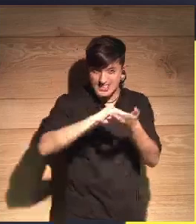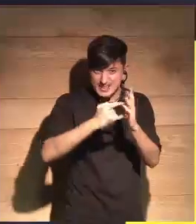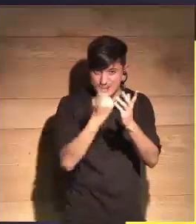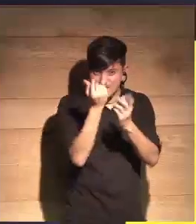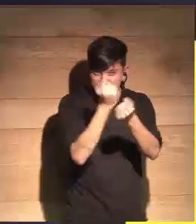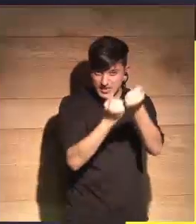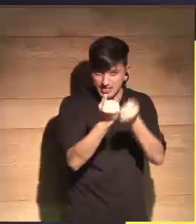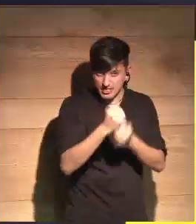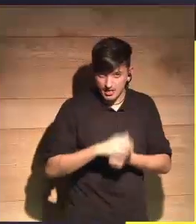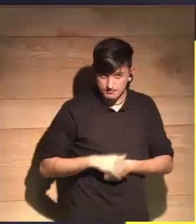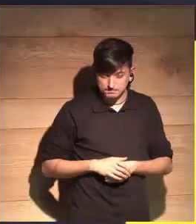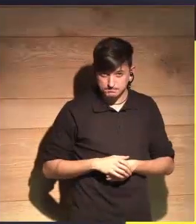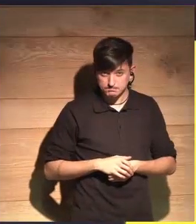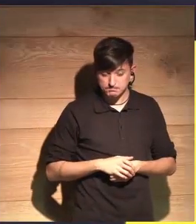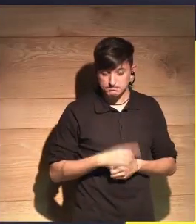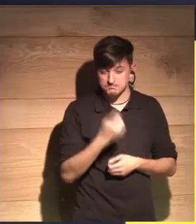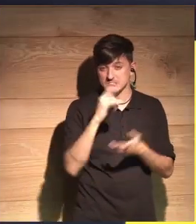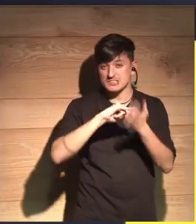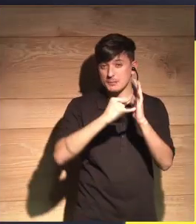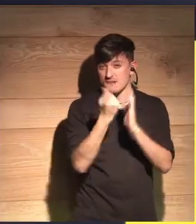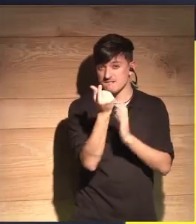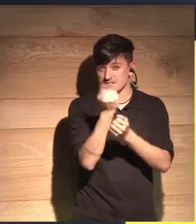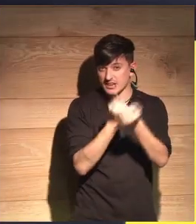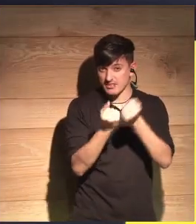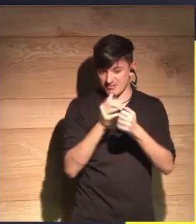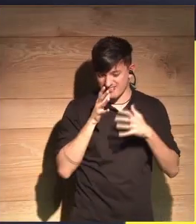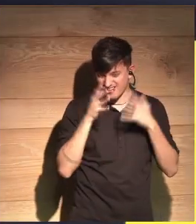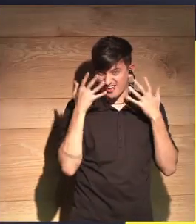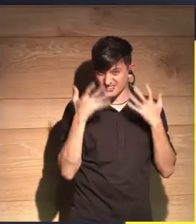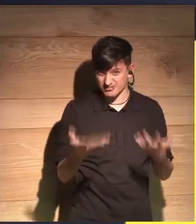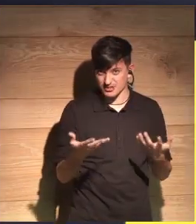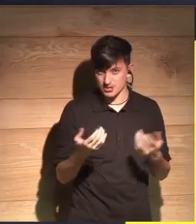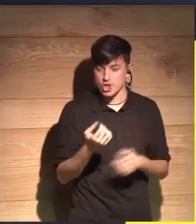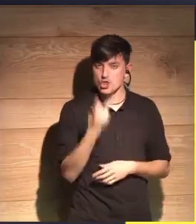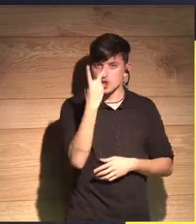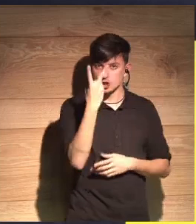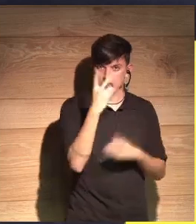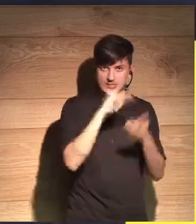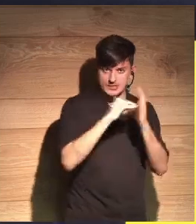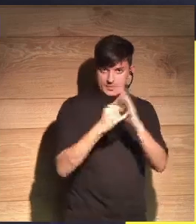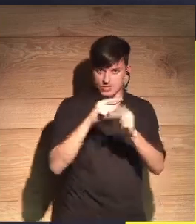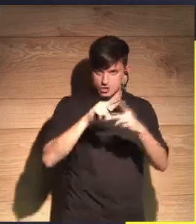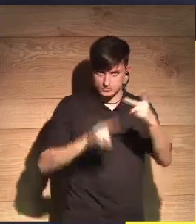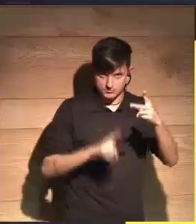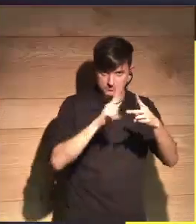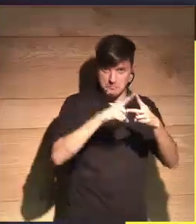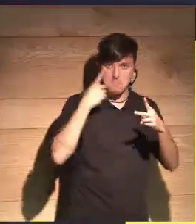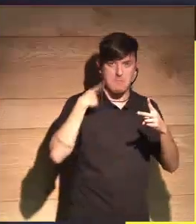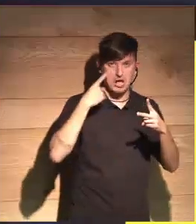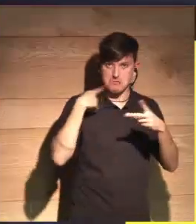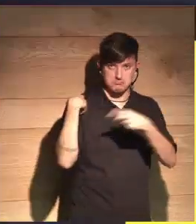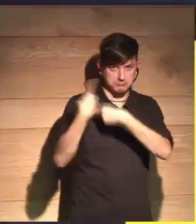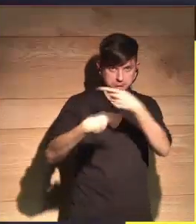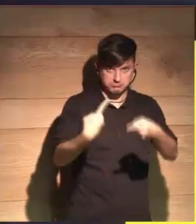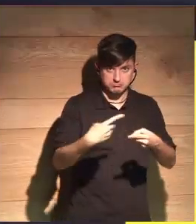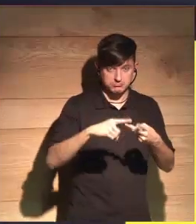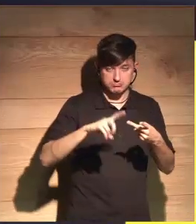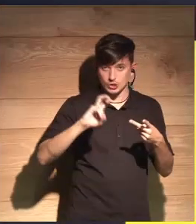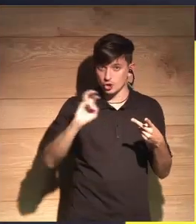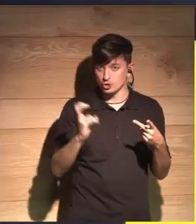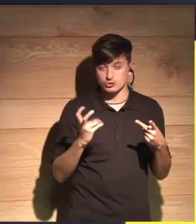financiero sistema financiero de hoy en día o sea hay dos sistemas financieros uno que es la banca tradicional y el